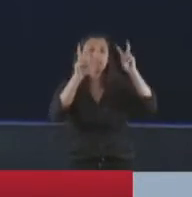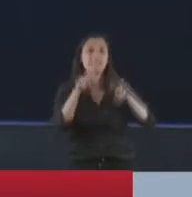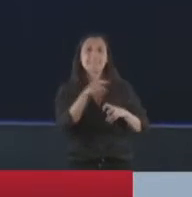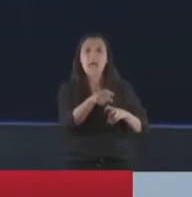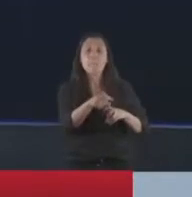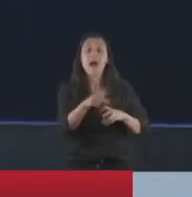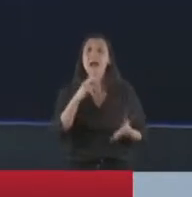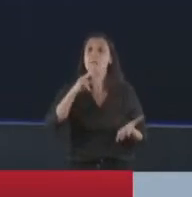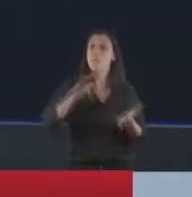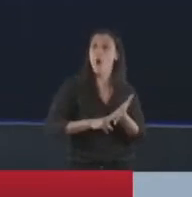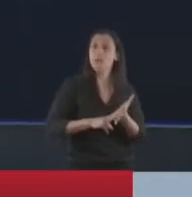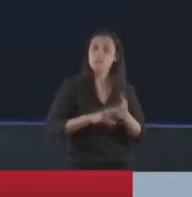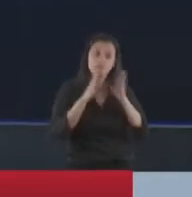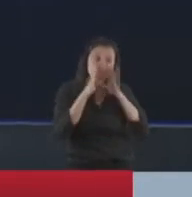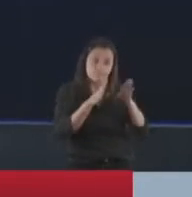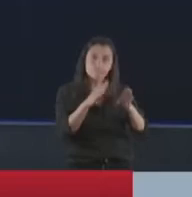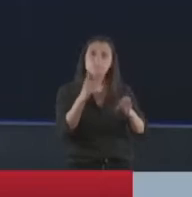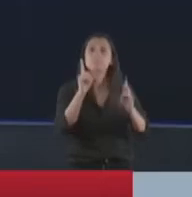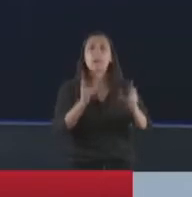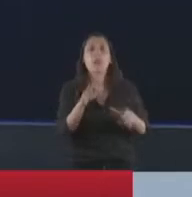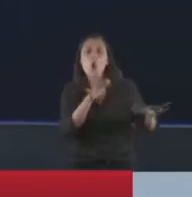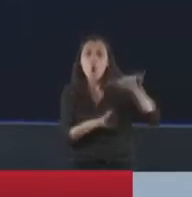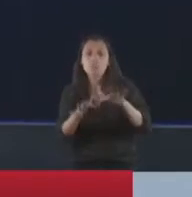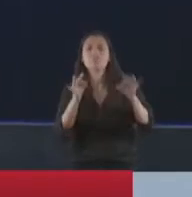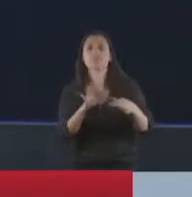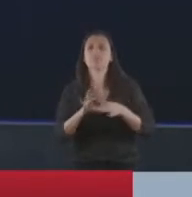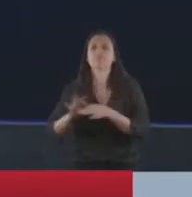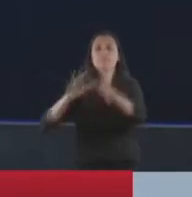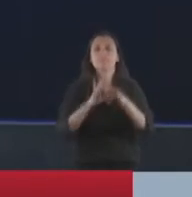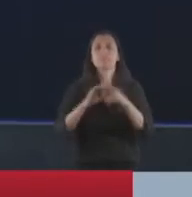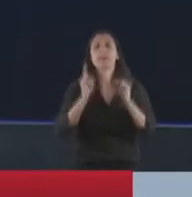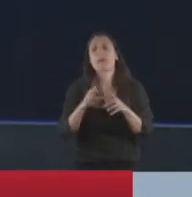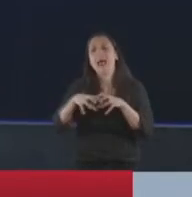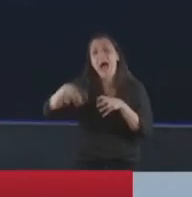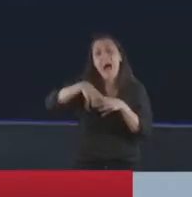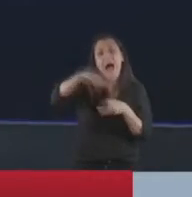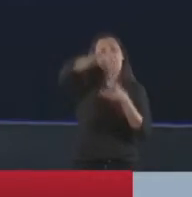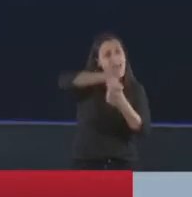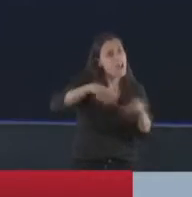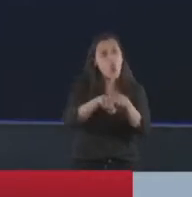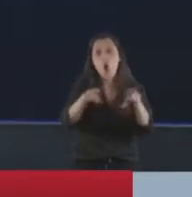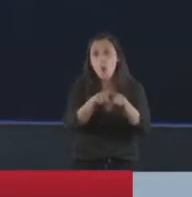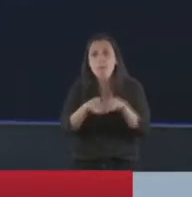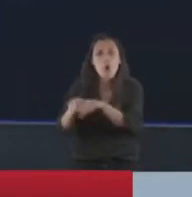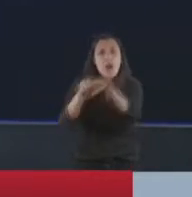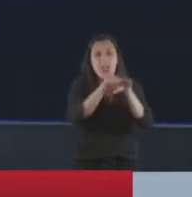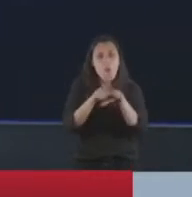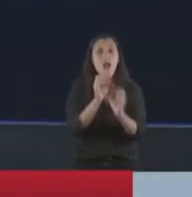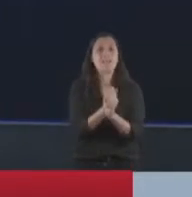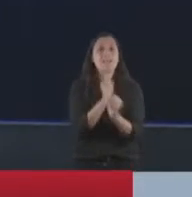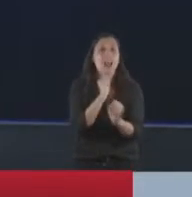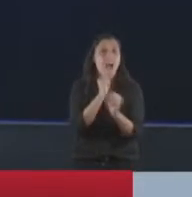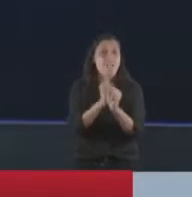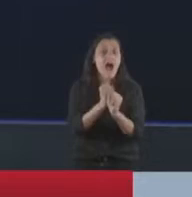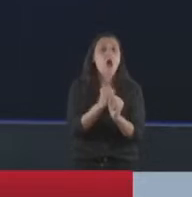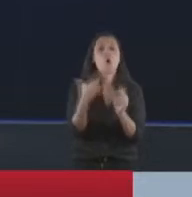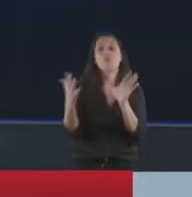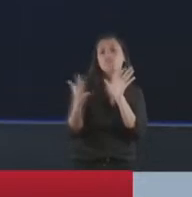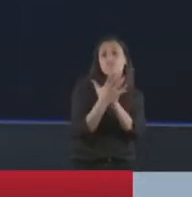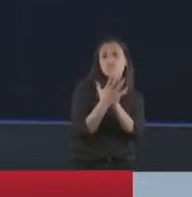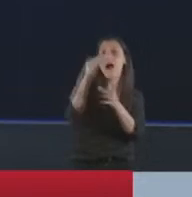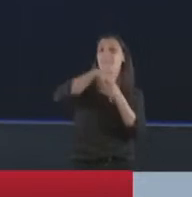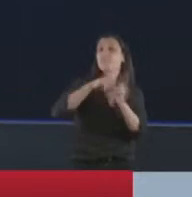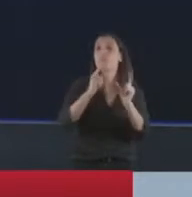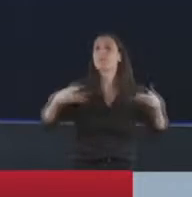la argentina estuve estuve charlando con varias de las personas que trabajaron en este plan 1 guillermo michelle que está en la aduana